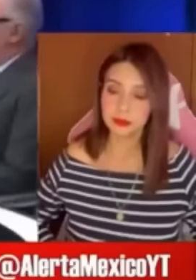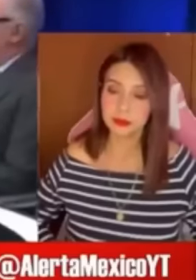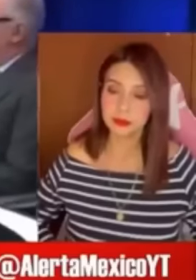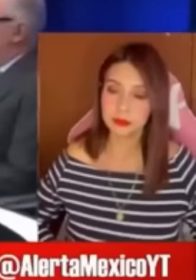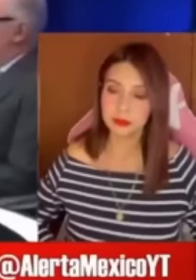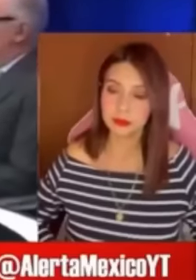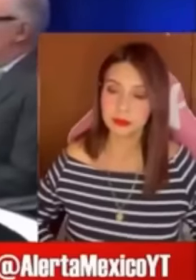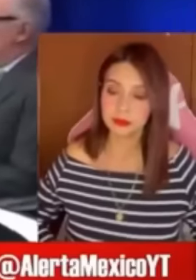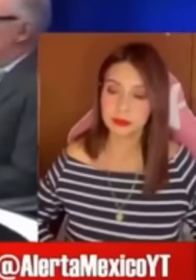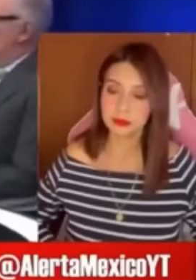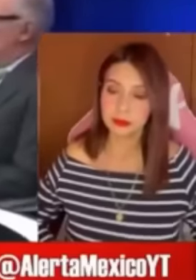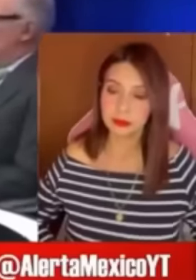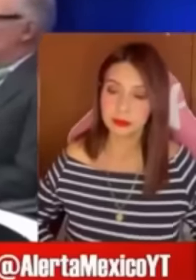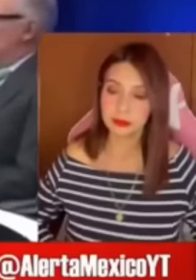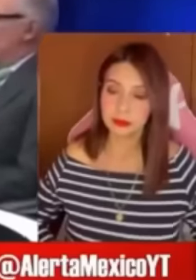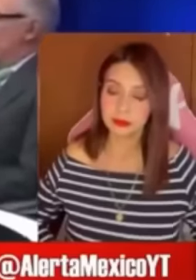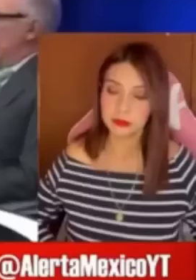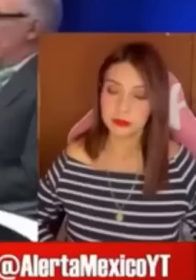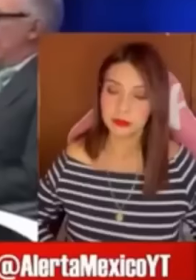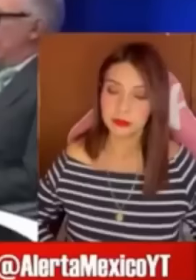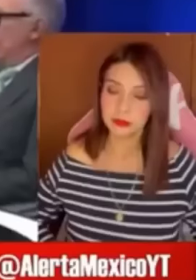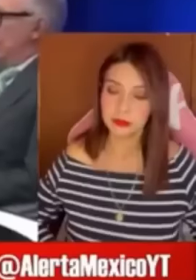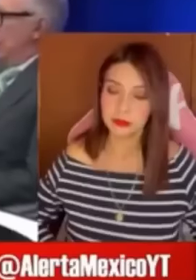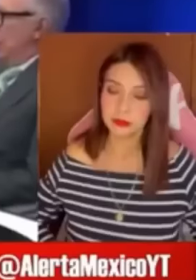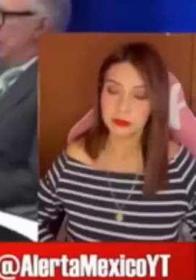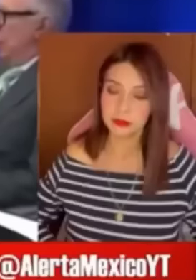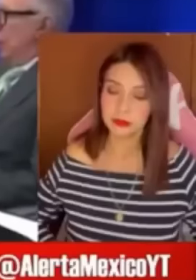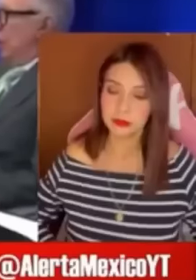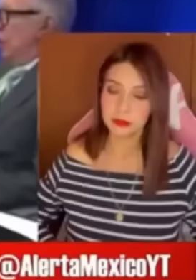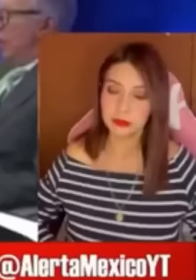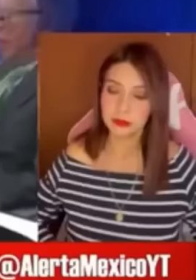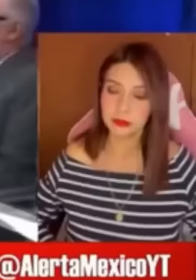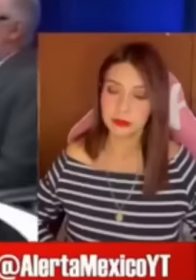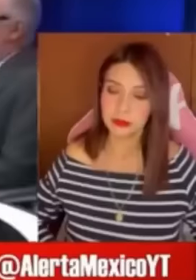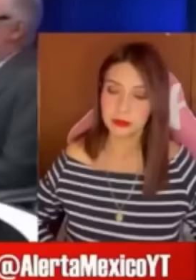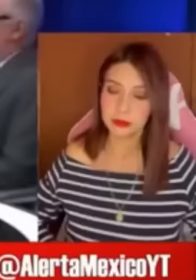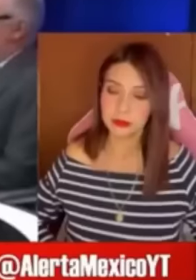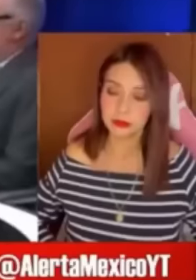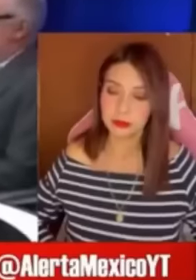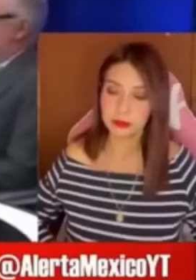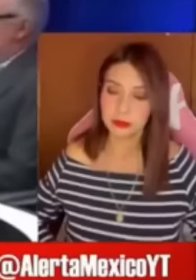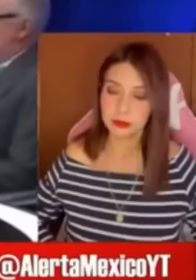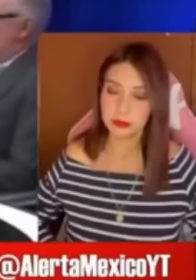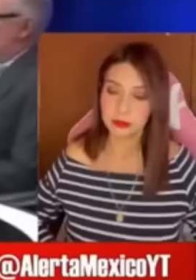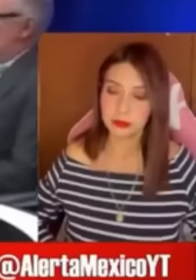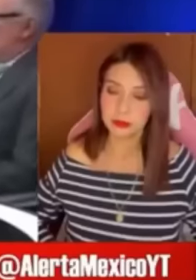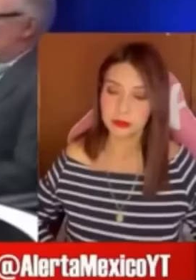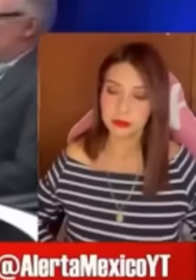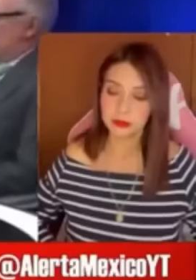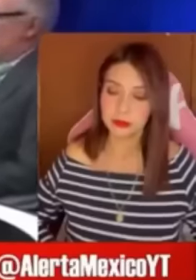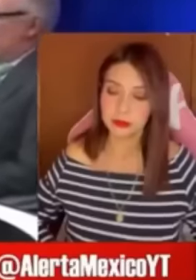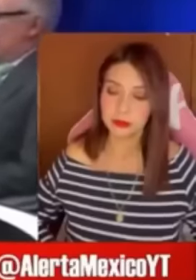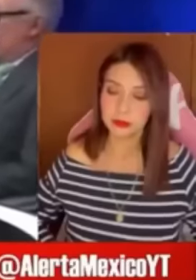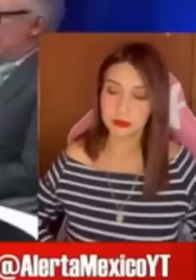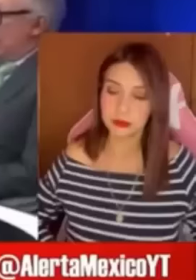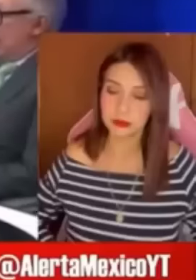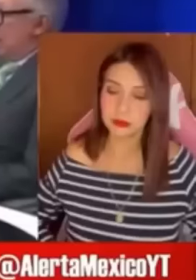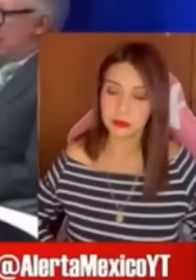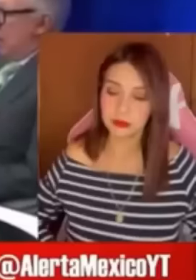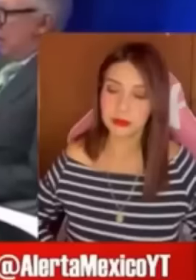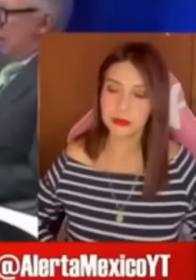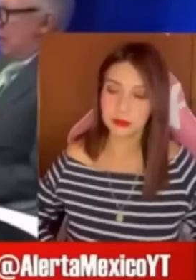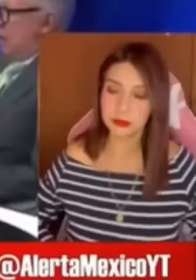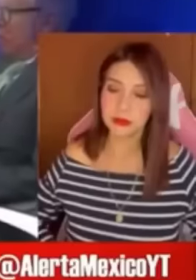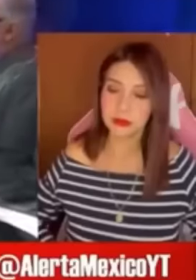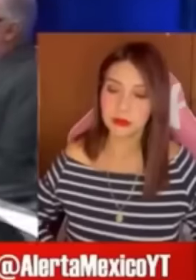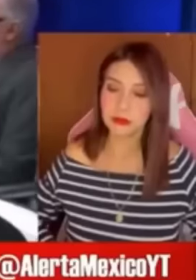importación de Estados Unidos respecto a México, que le pegas ya no solo a la industria automotriz, sino a muchas otras. Entonces, además, le pegas